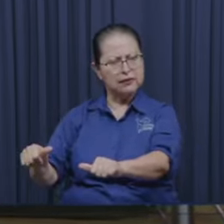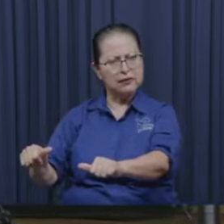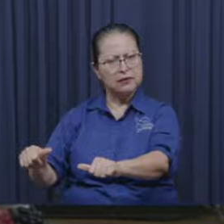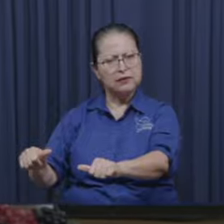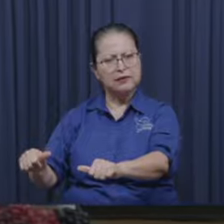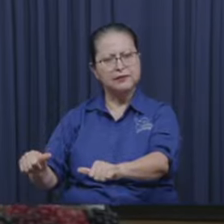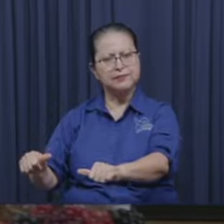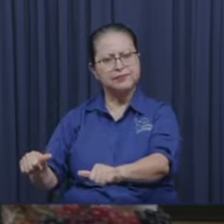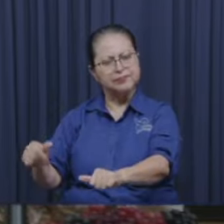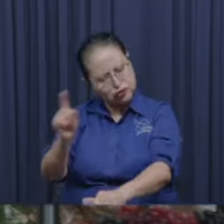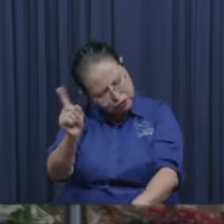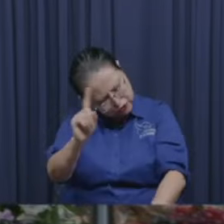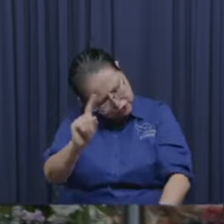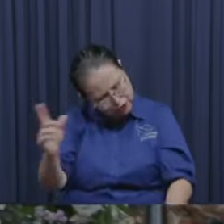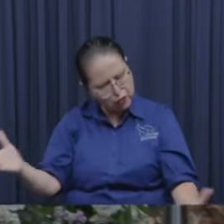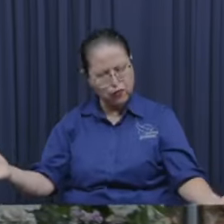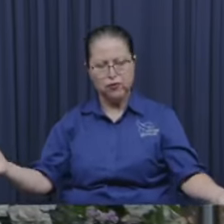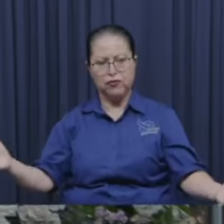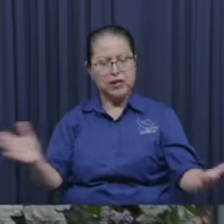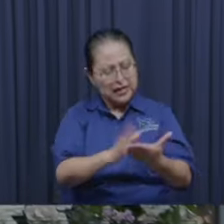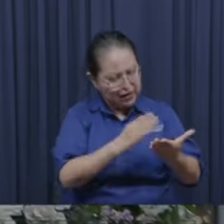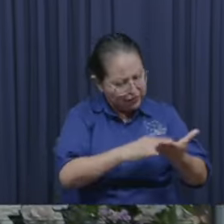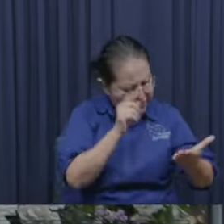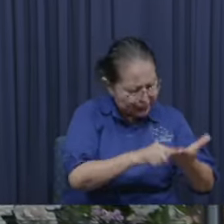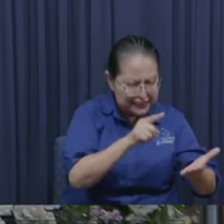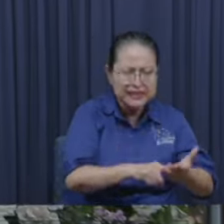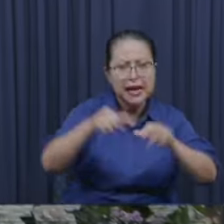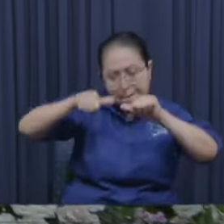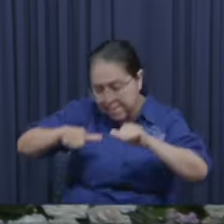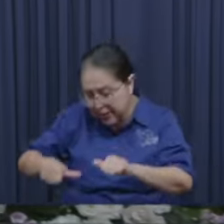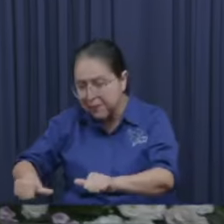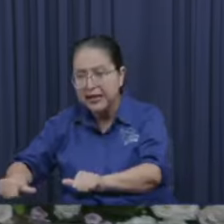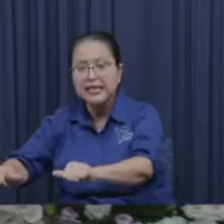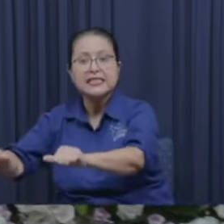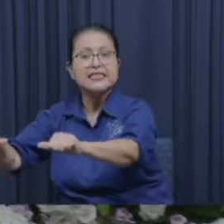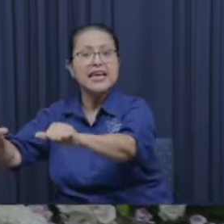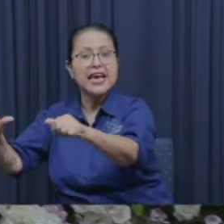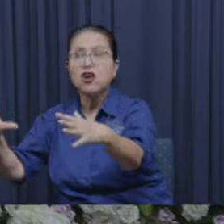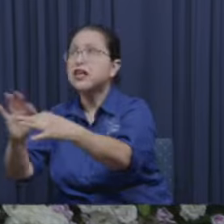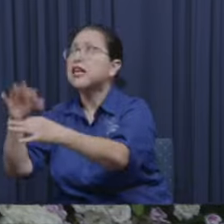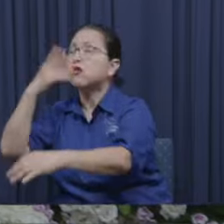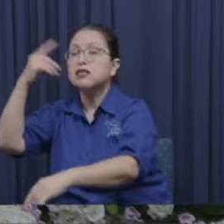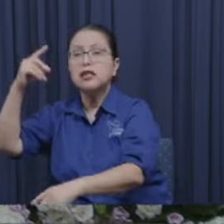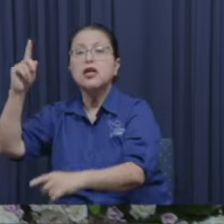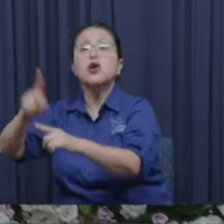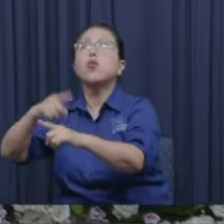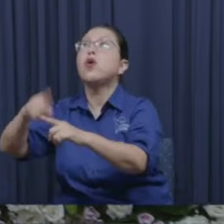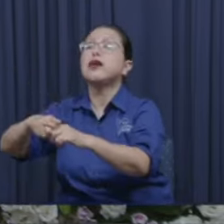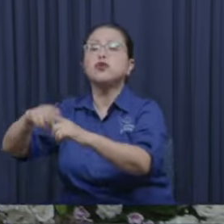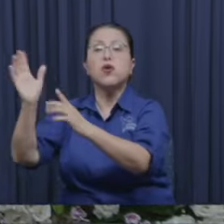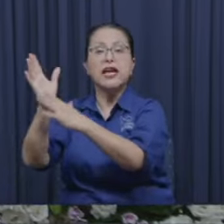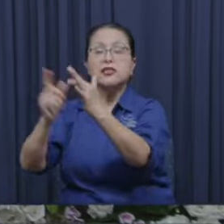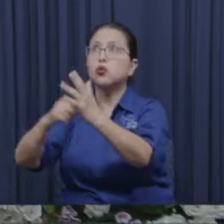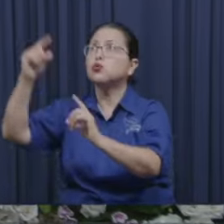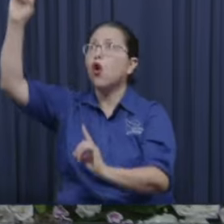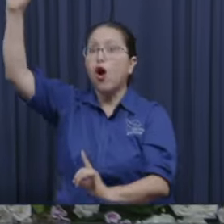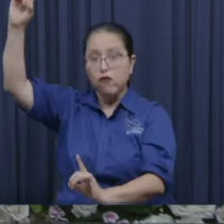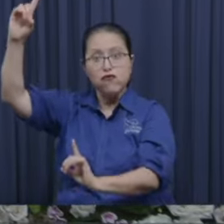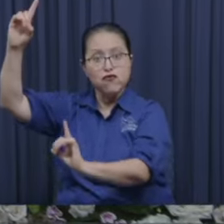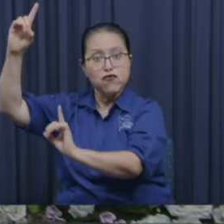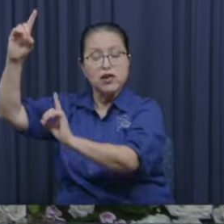permanecer No aquí lo que dice es permanecer para que cuando se manifieste